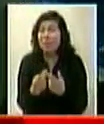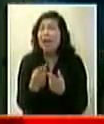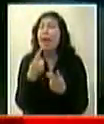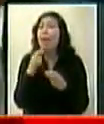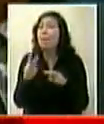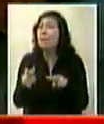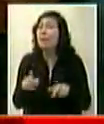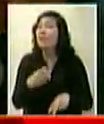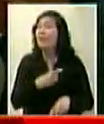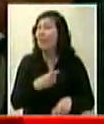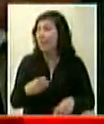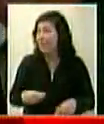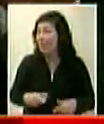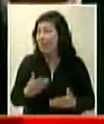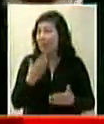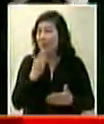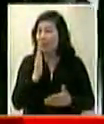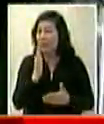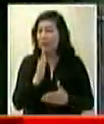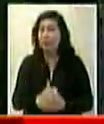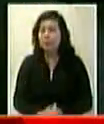directiva.